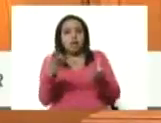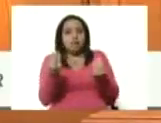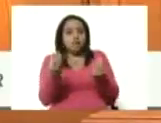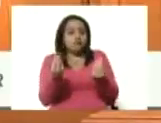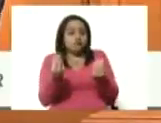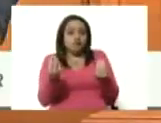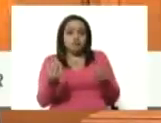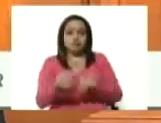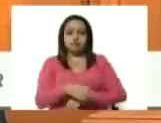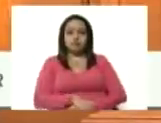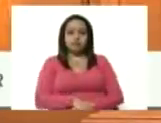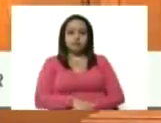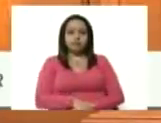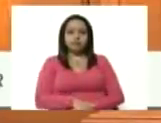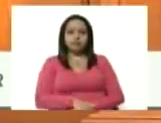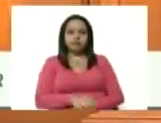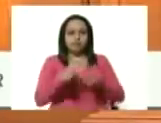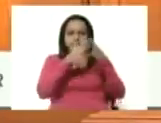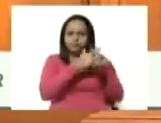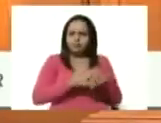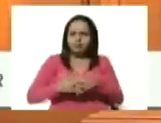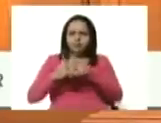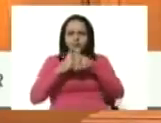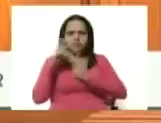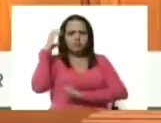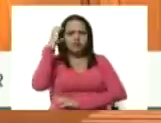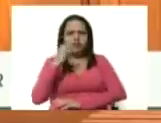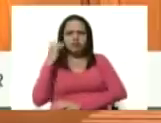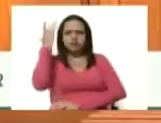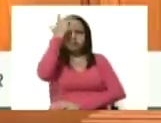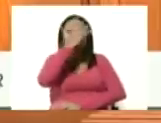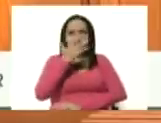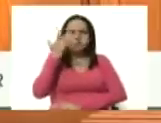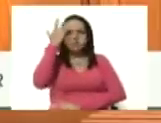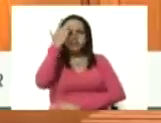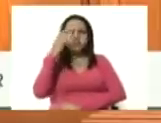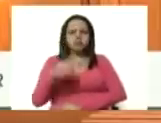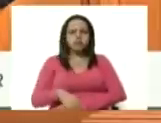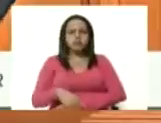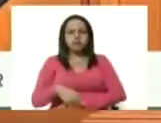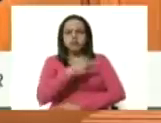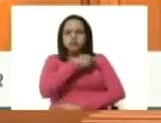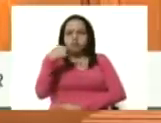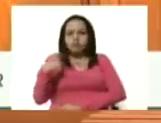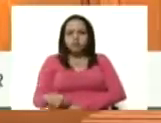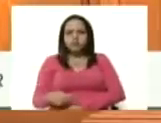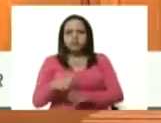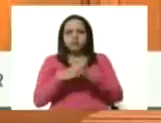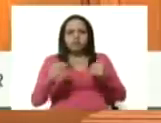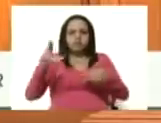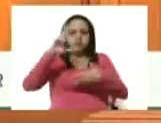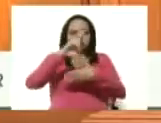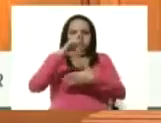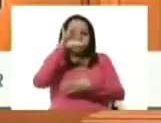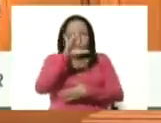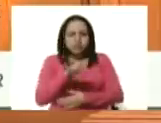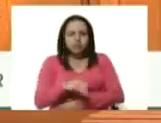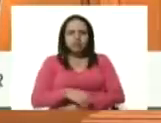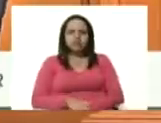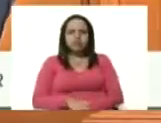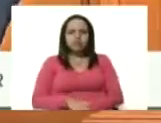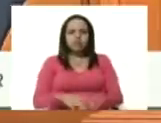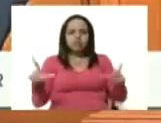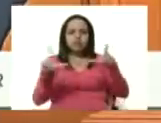nosotros. En Estados Unidos, en Europa, en África, en la China, en toda América Latina. Telesur es un